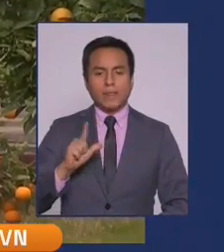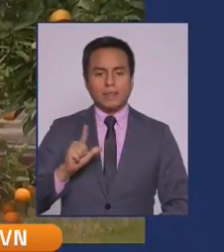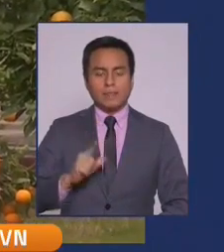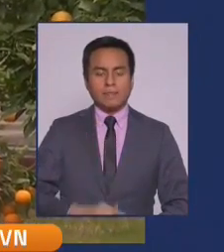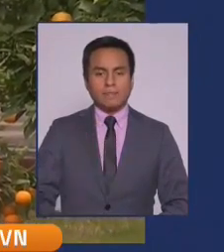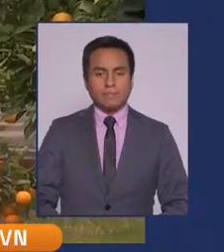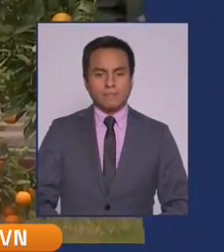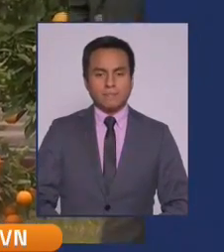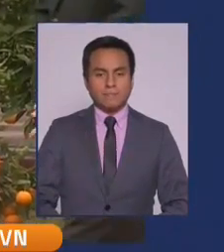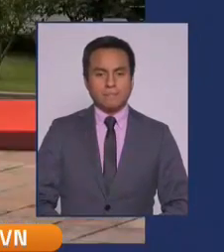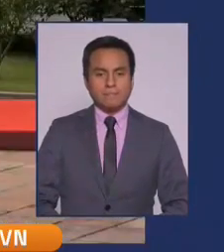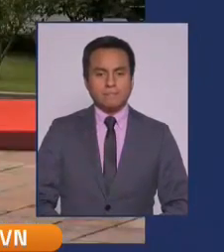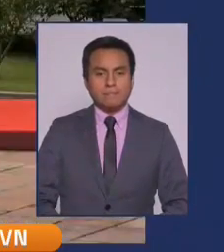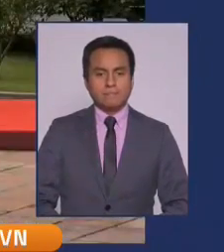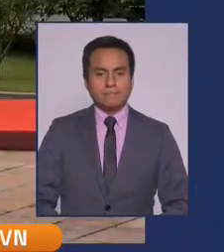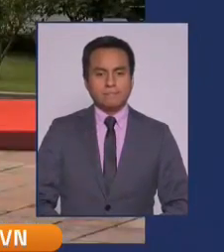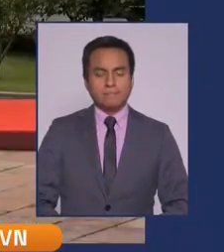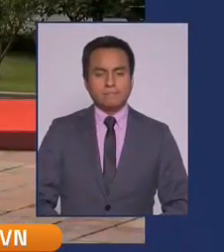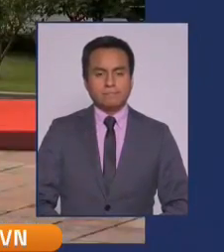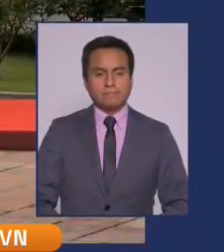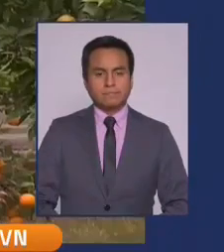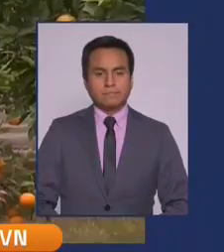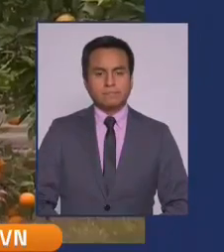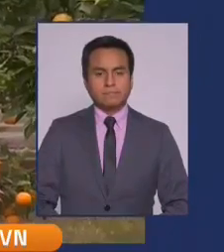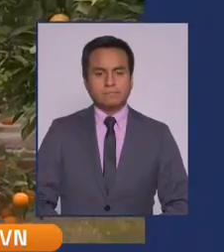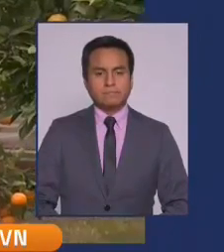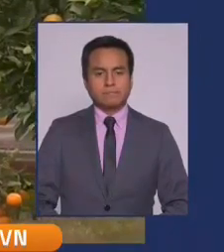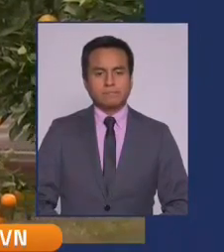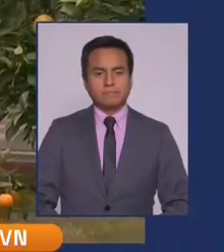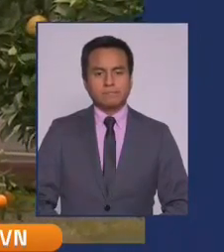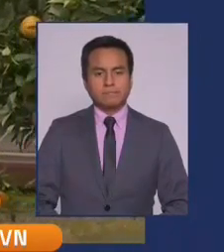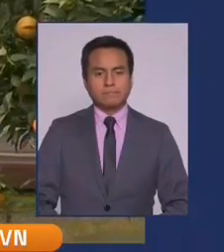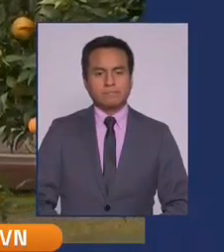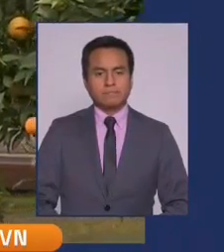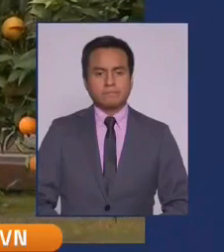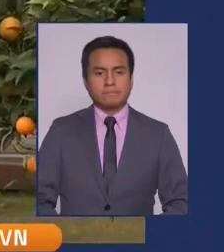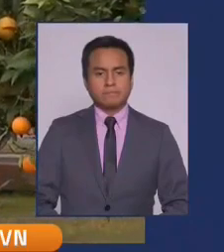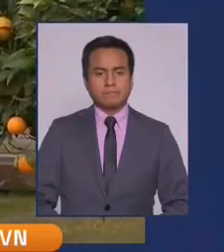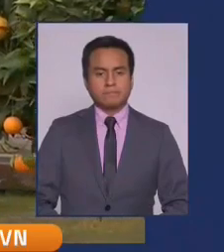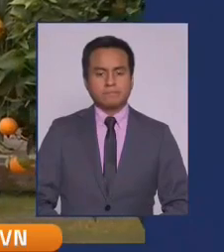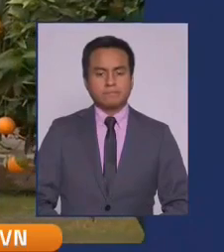periodos. ¿Qué va a hacer ahora? Yo no vine al mundo a ser alcalde, Matías.